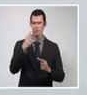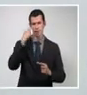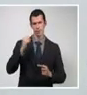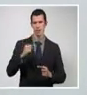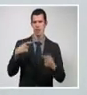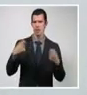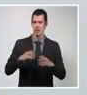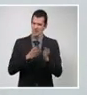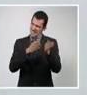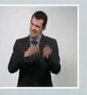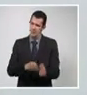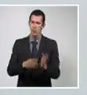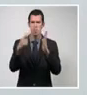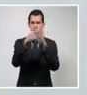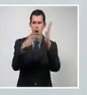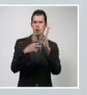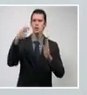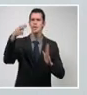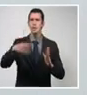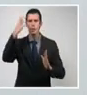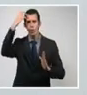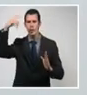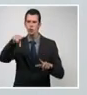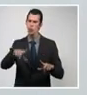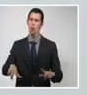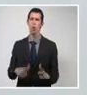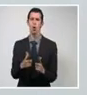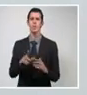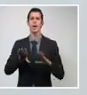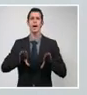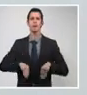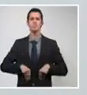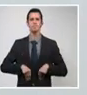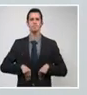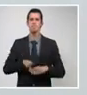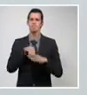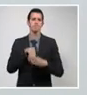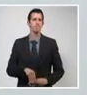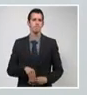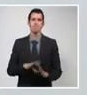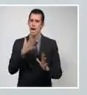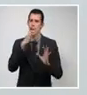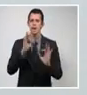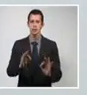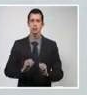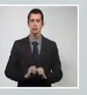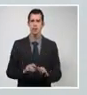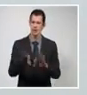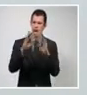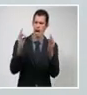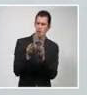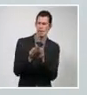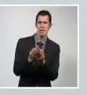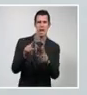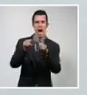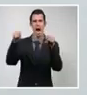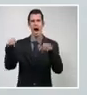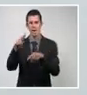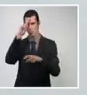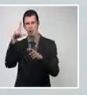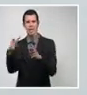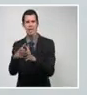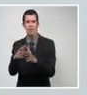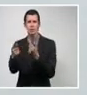las autoridades sanitarias para evitar el contagio en las familias, en las áreas de atención, porque es ahí donde